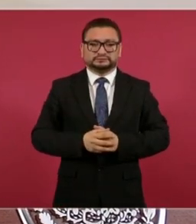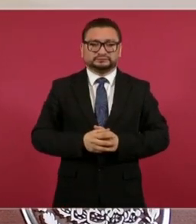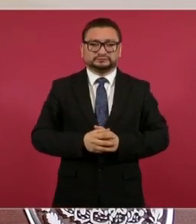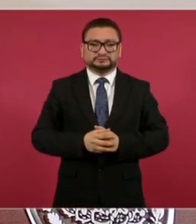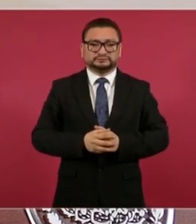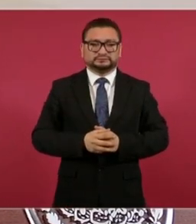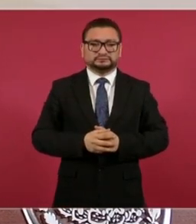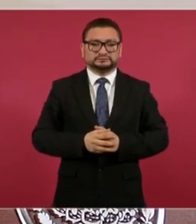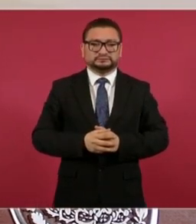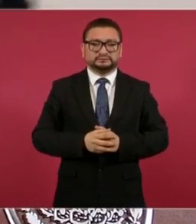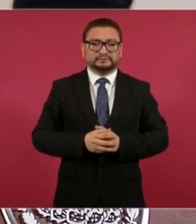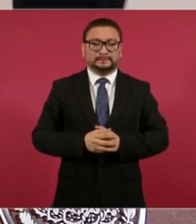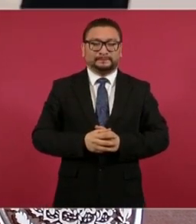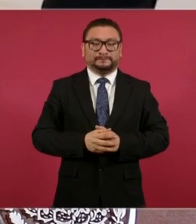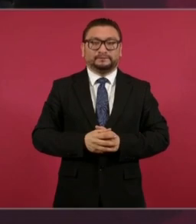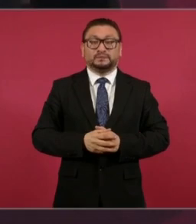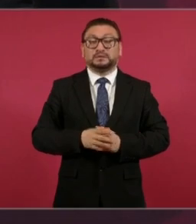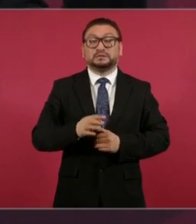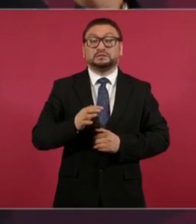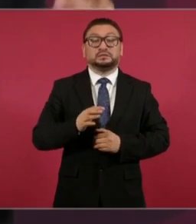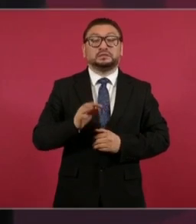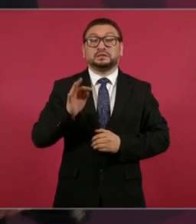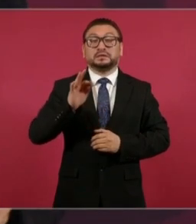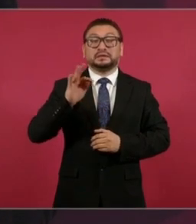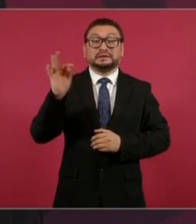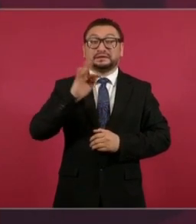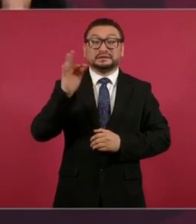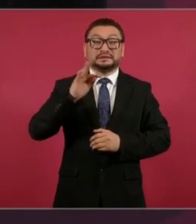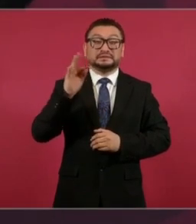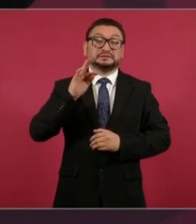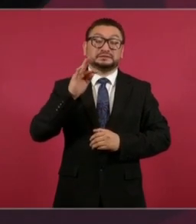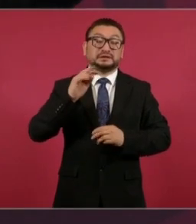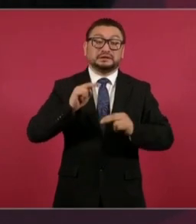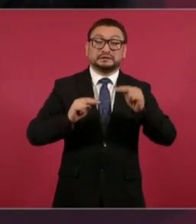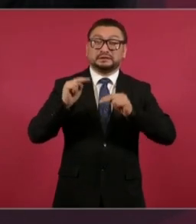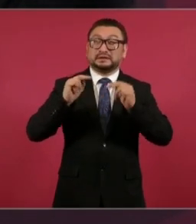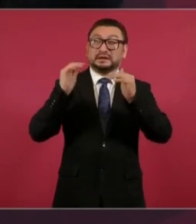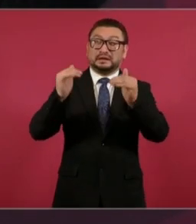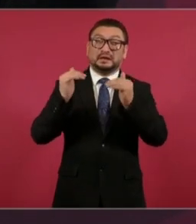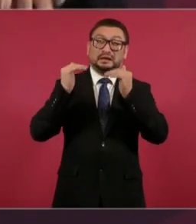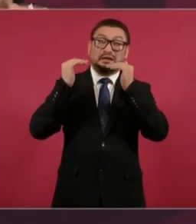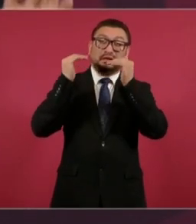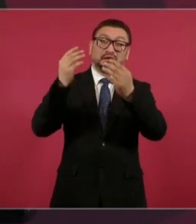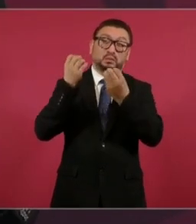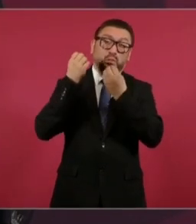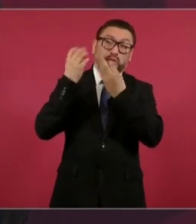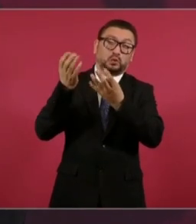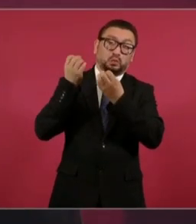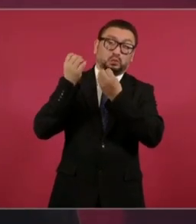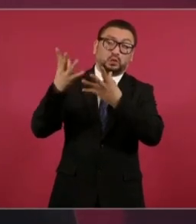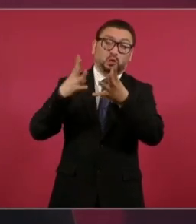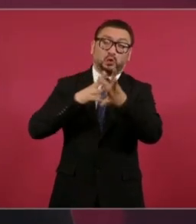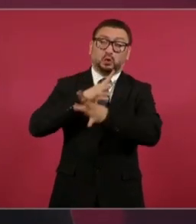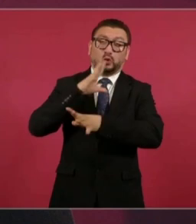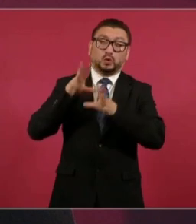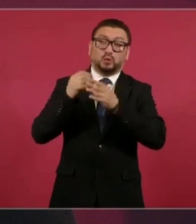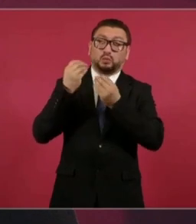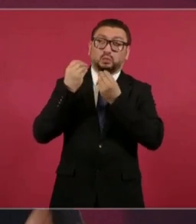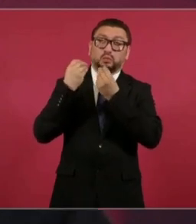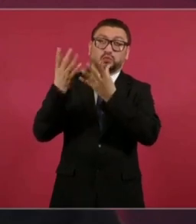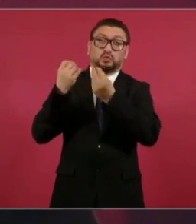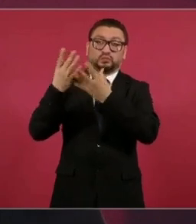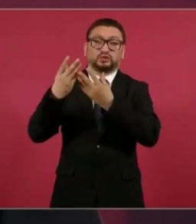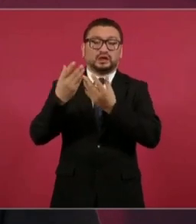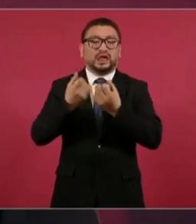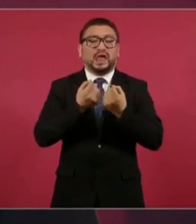historia y que si llovía fuerte arriba si se le daba todo a los de arriba